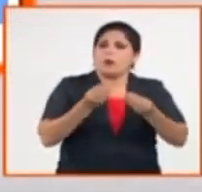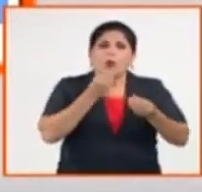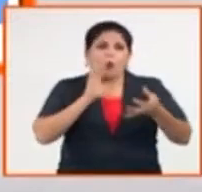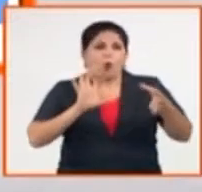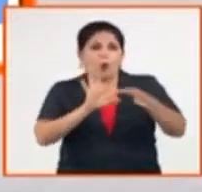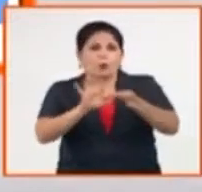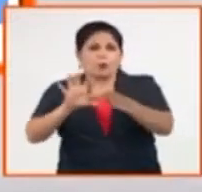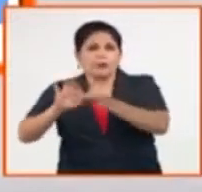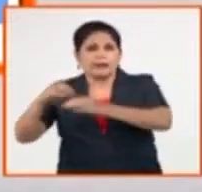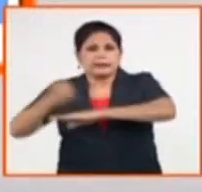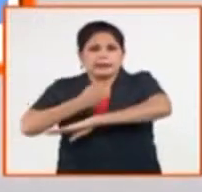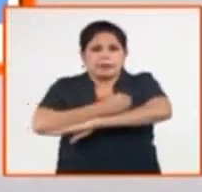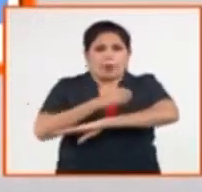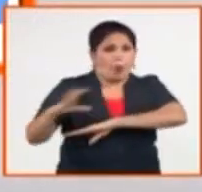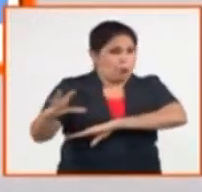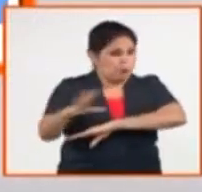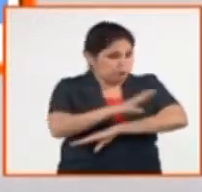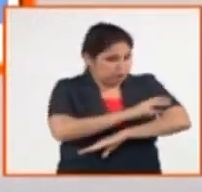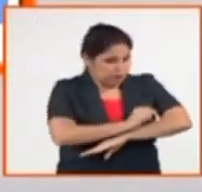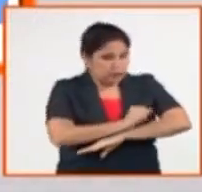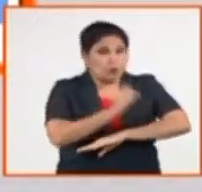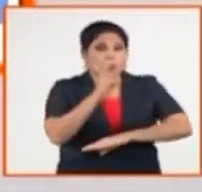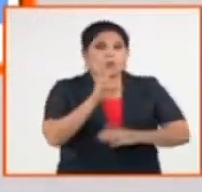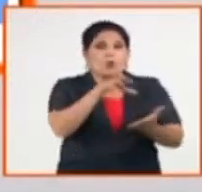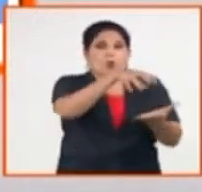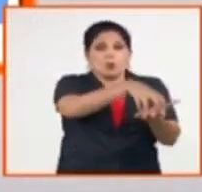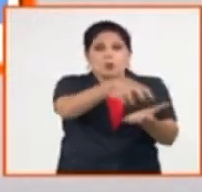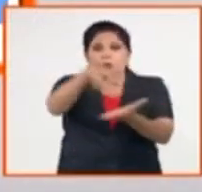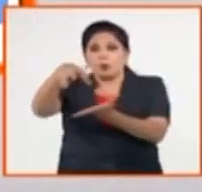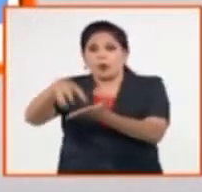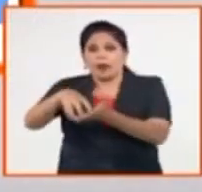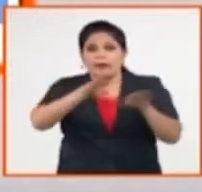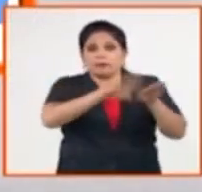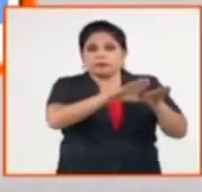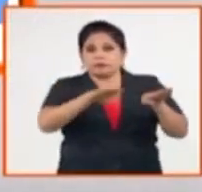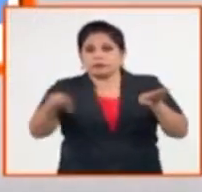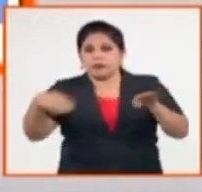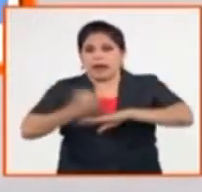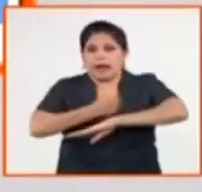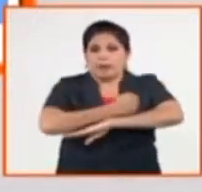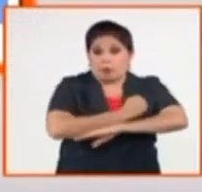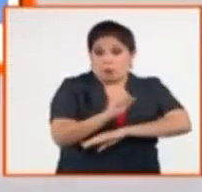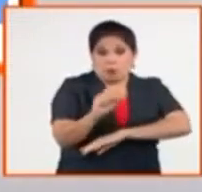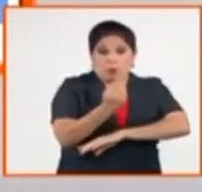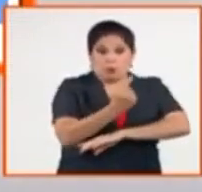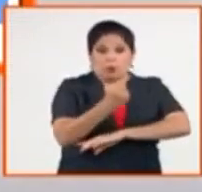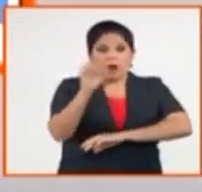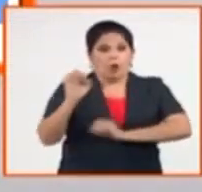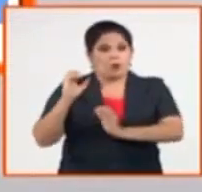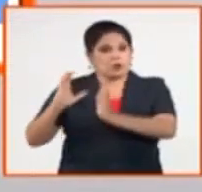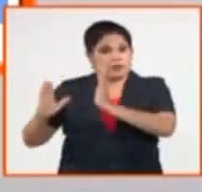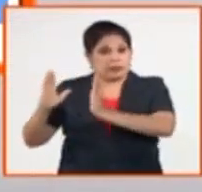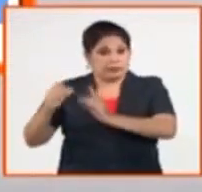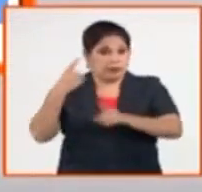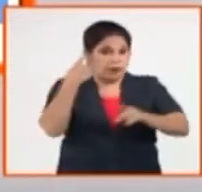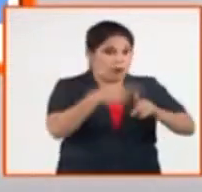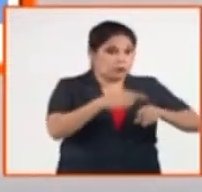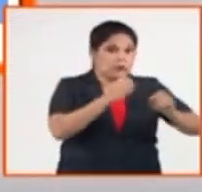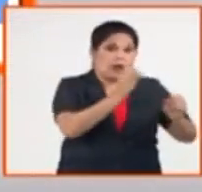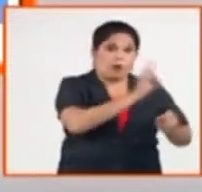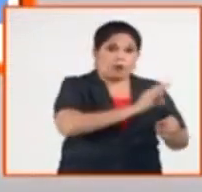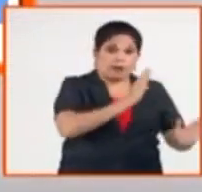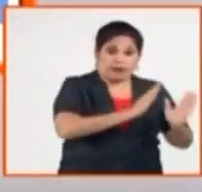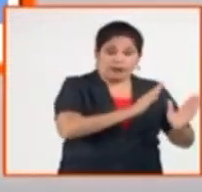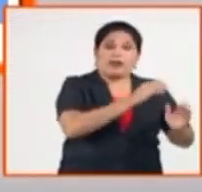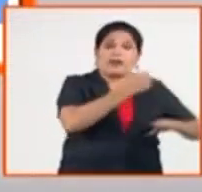de la transportación. Tenemos que decir que tenemos 2 bases de transporte, una ubicada aquí en el occidente y otra en el oriente del país. Que